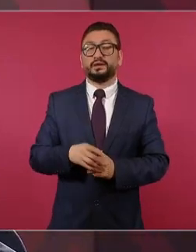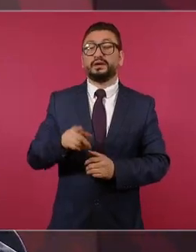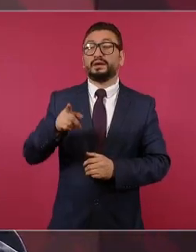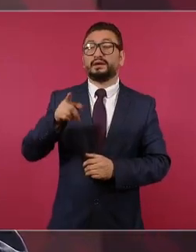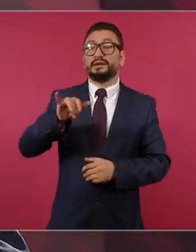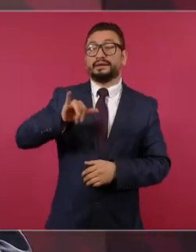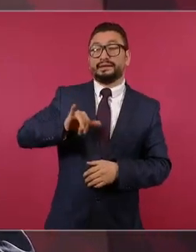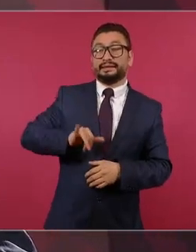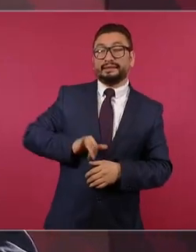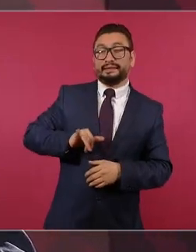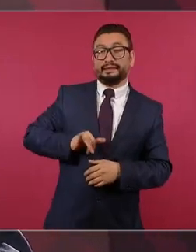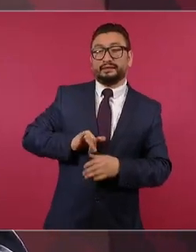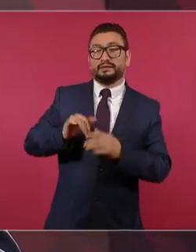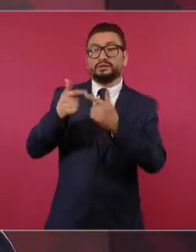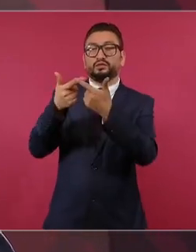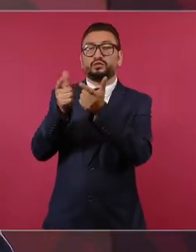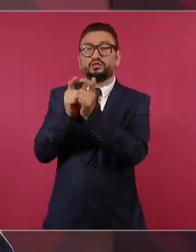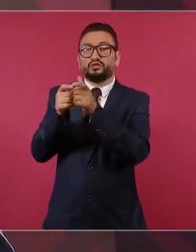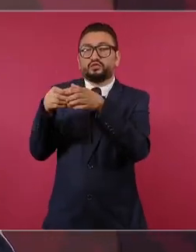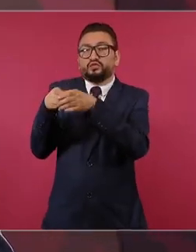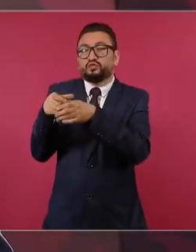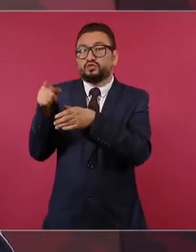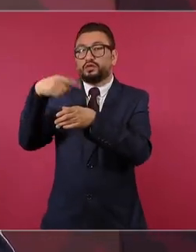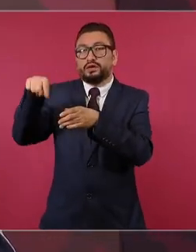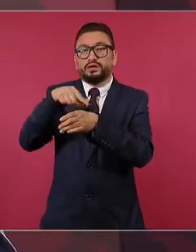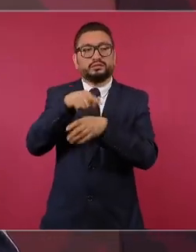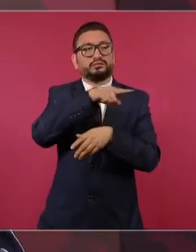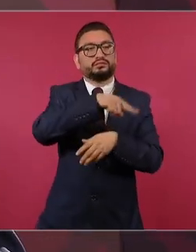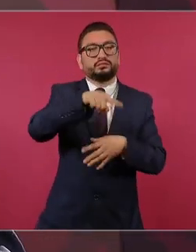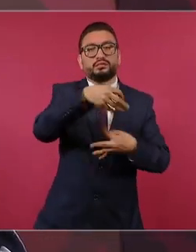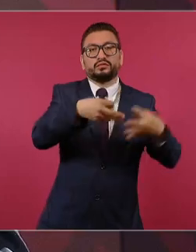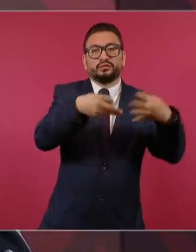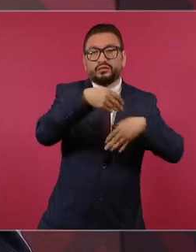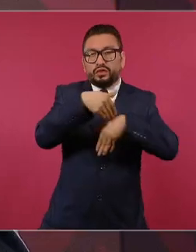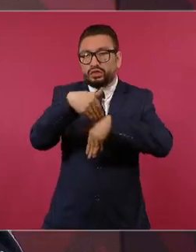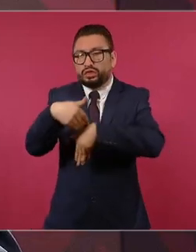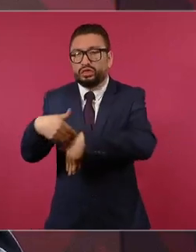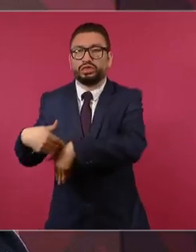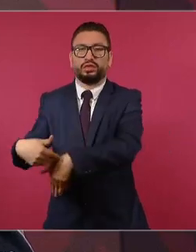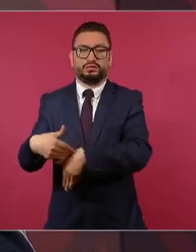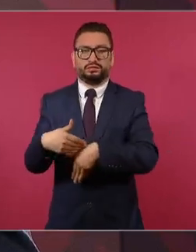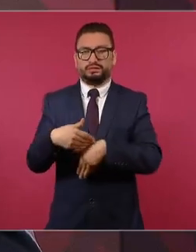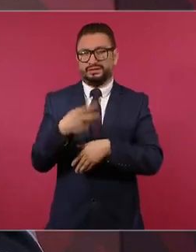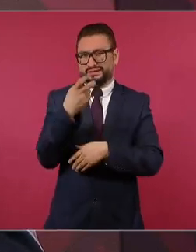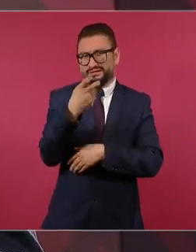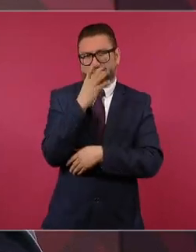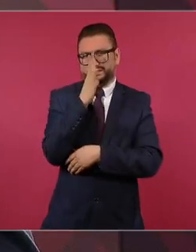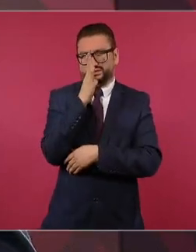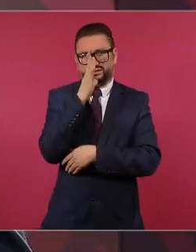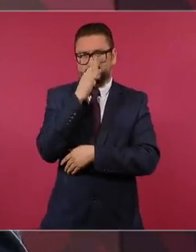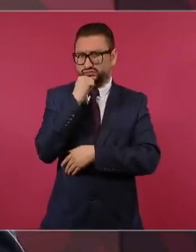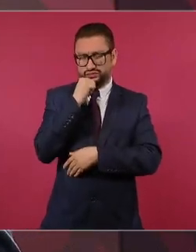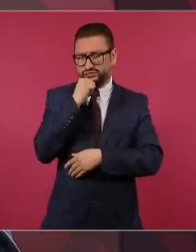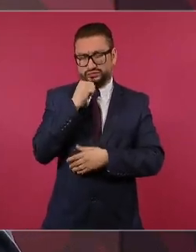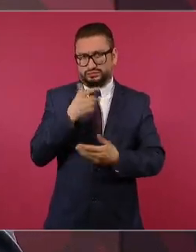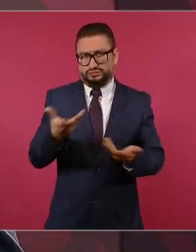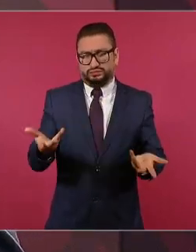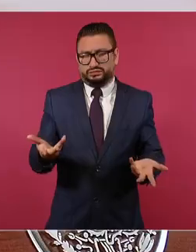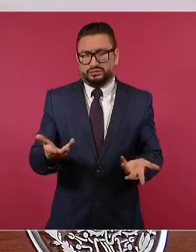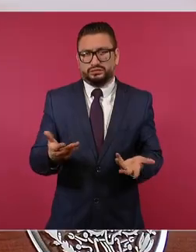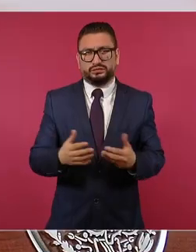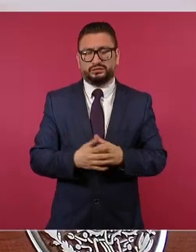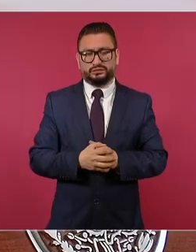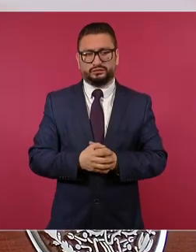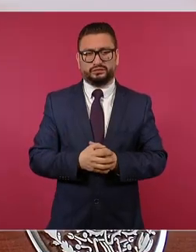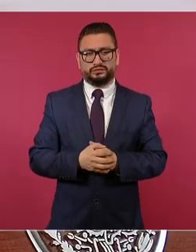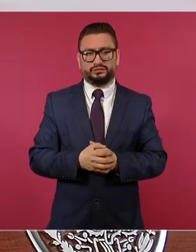intereses facciosos, y un juez no puede actuar de esa manera,